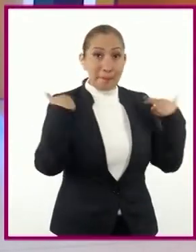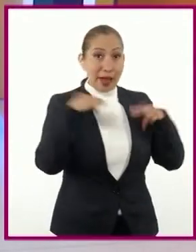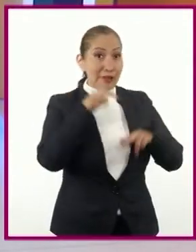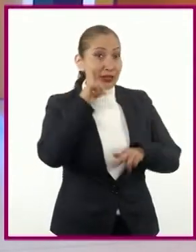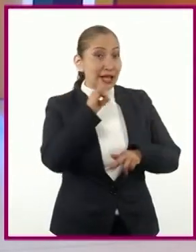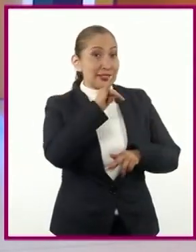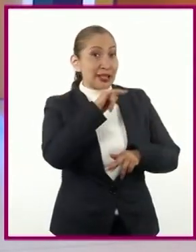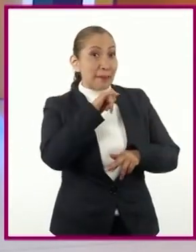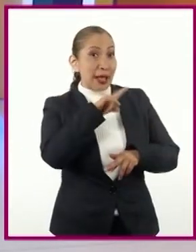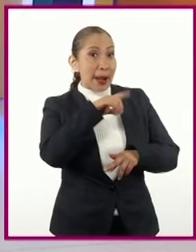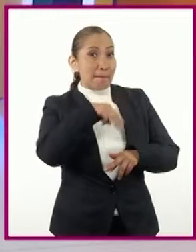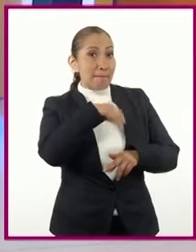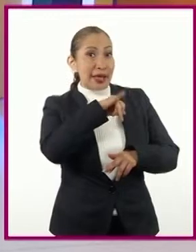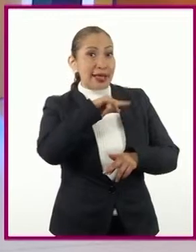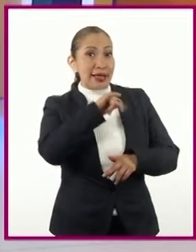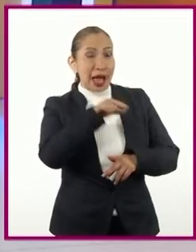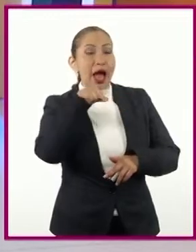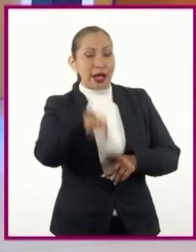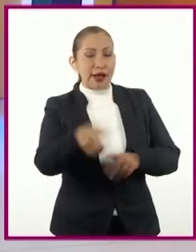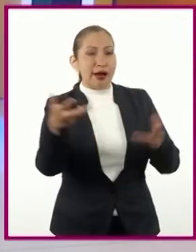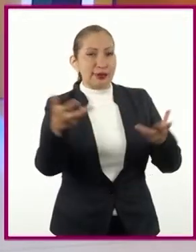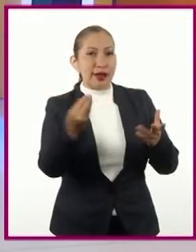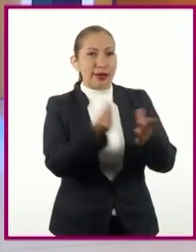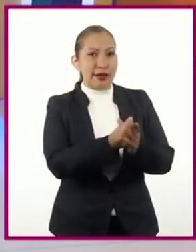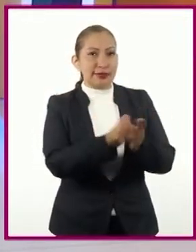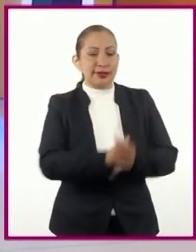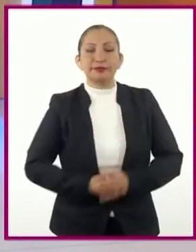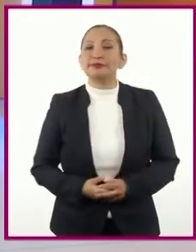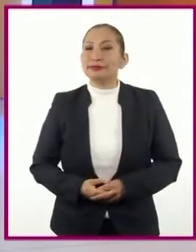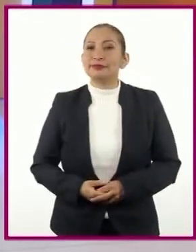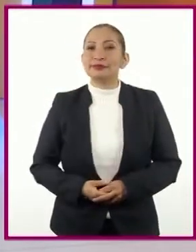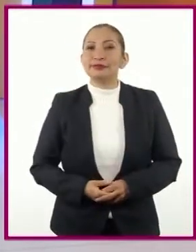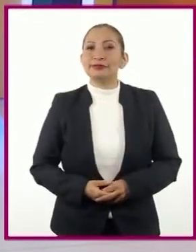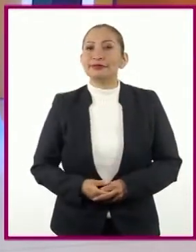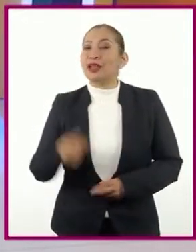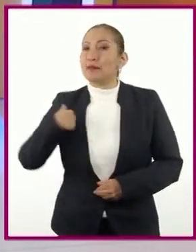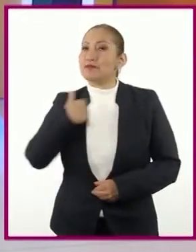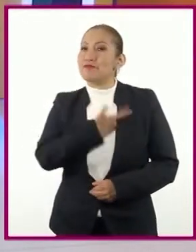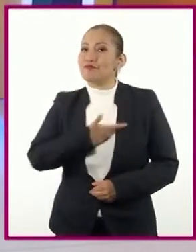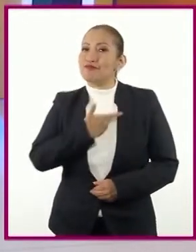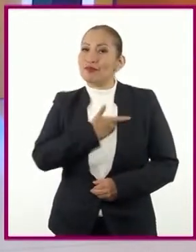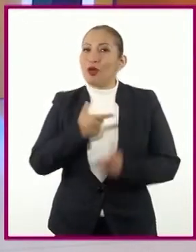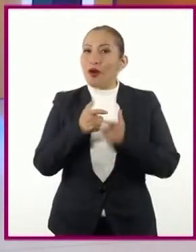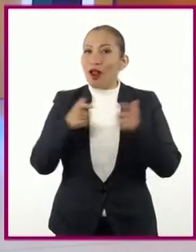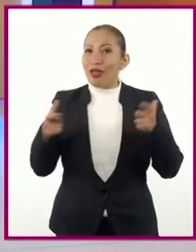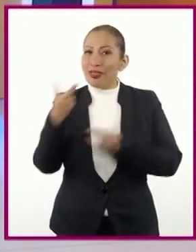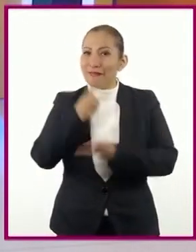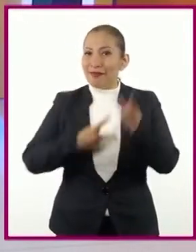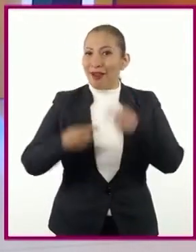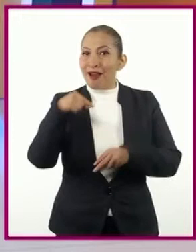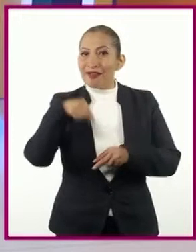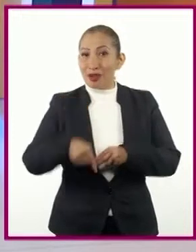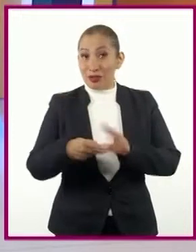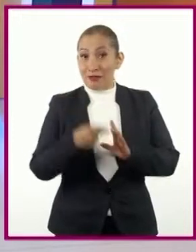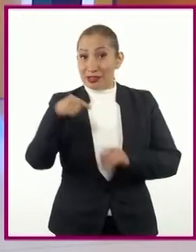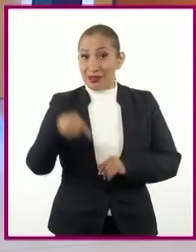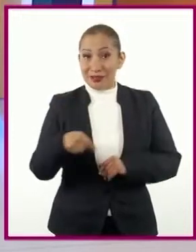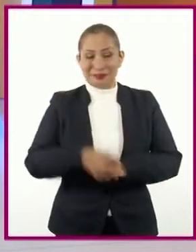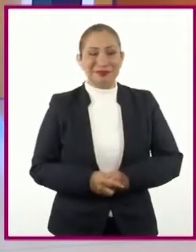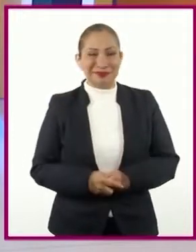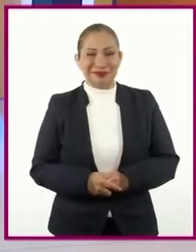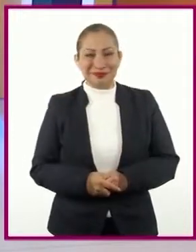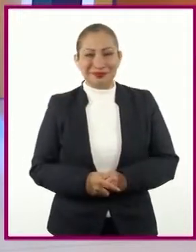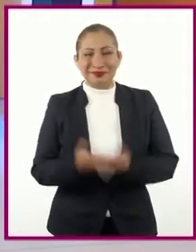maestra Isabel Mejía, quien dirigirá esta sesión. Me da un gusto enorme estar de nueva cuenta con